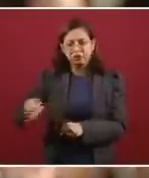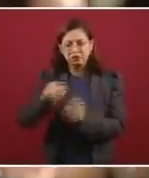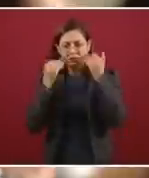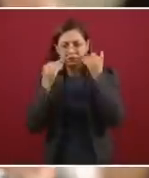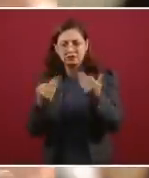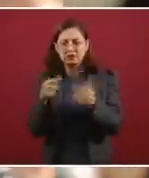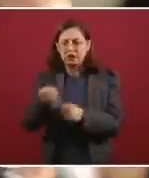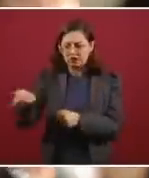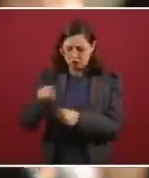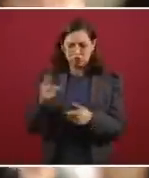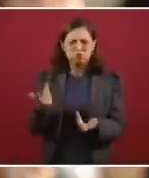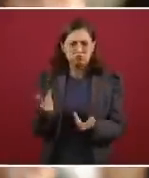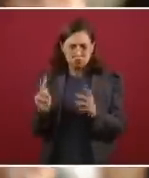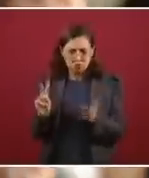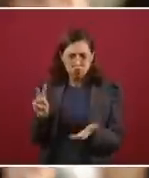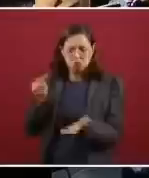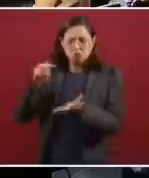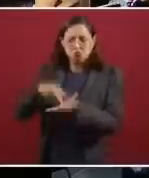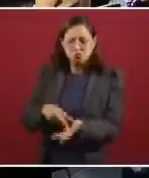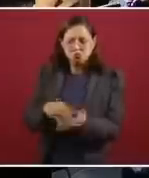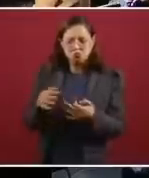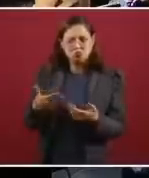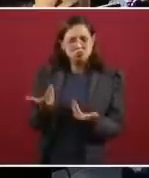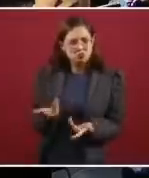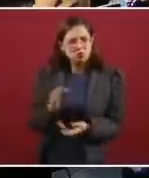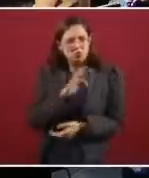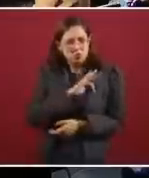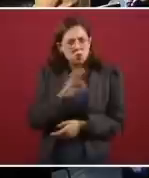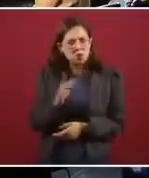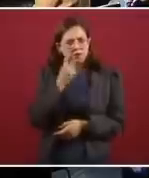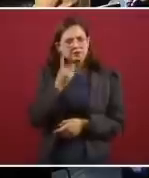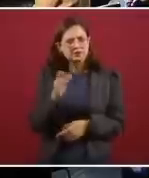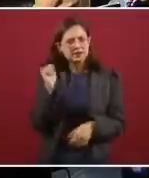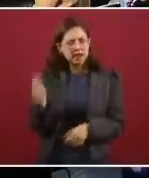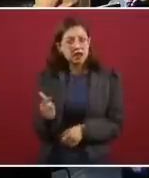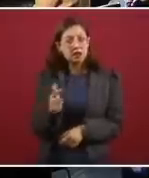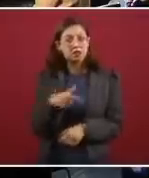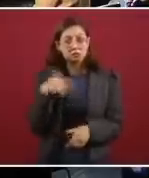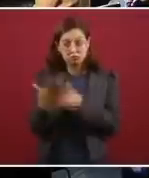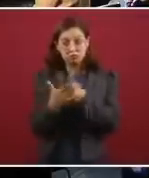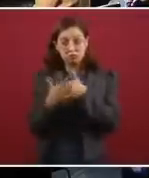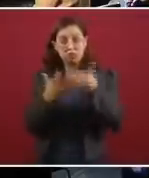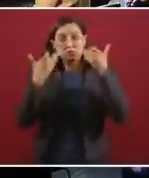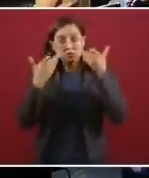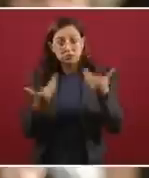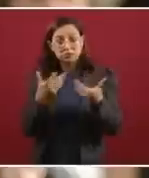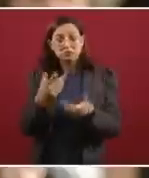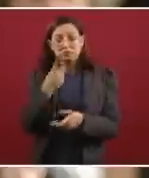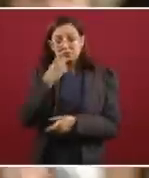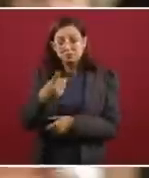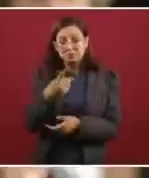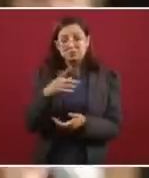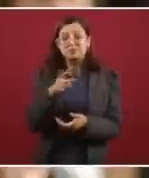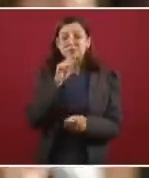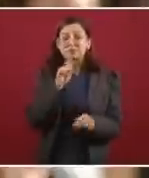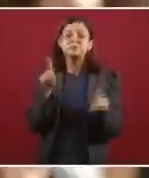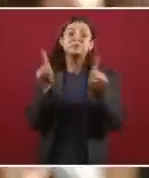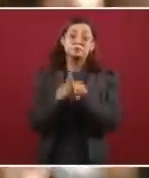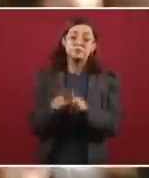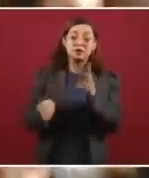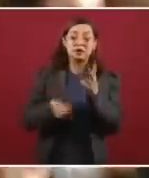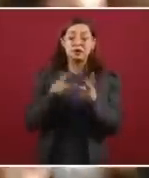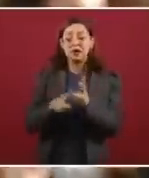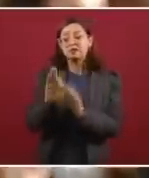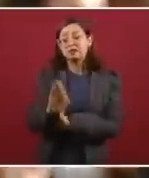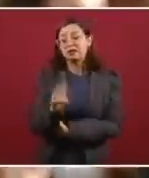que sucedió. Ellos arribaron al lugar poco después. Ellos van a testiguar, van a hacer algo al respecto, y también si la Fiscalía